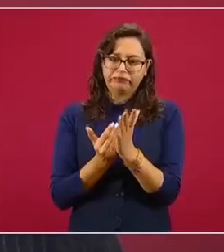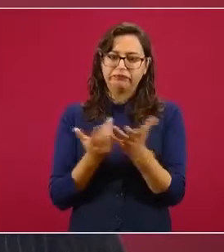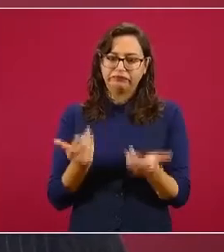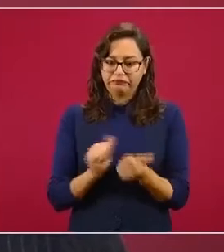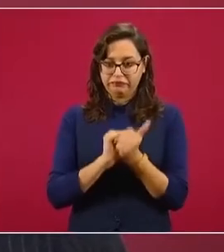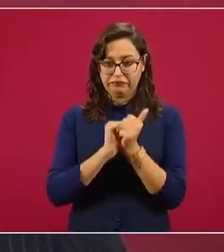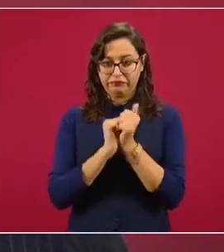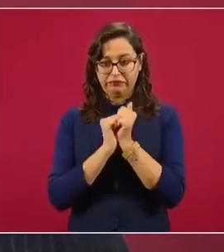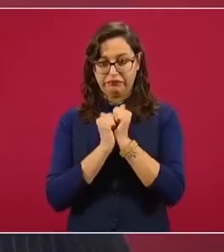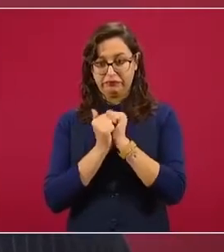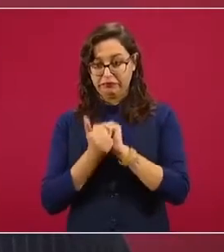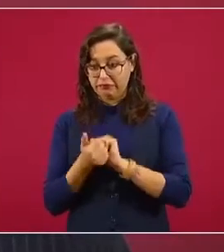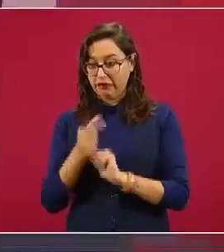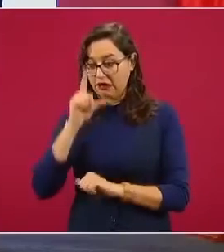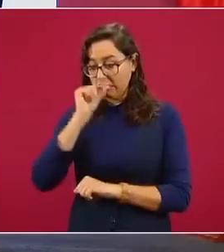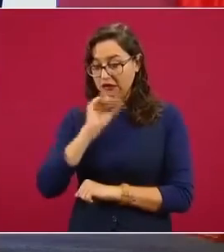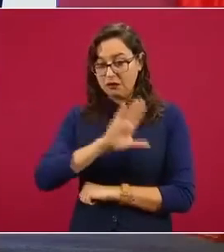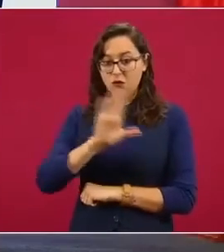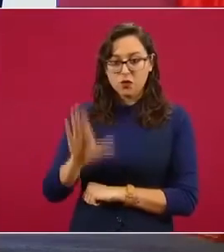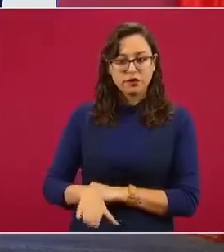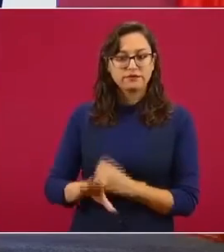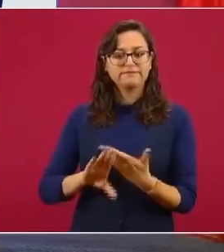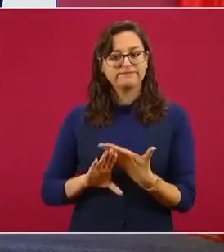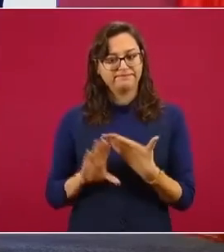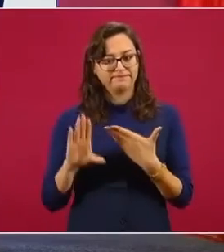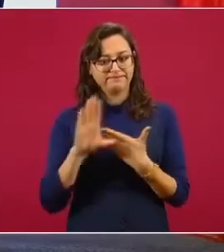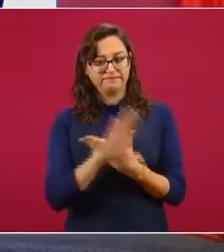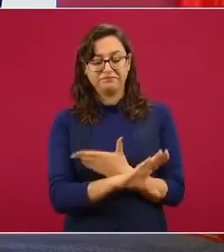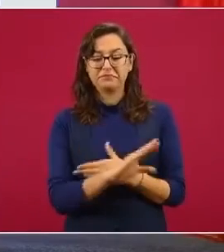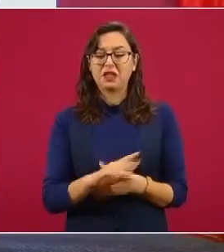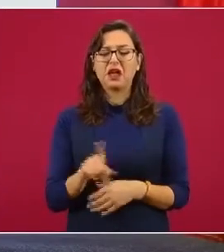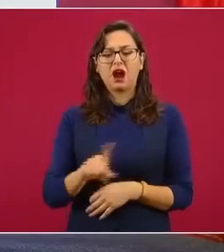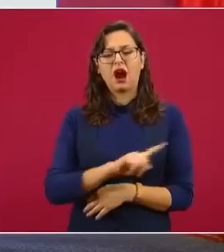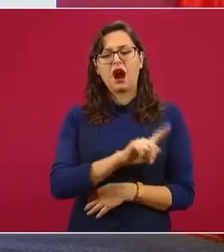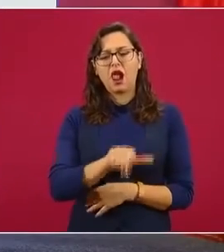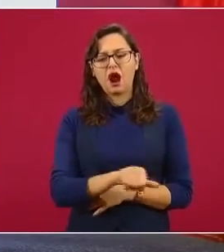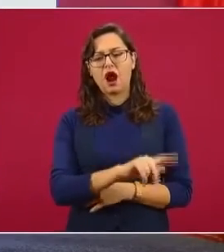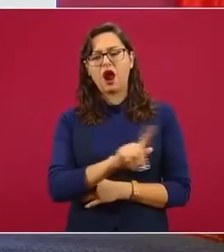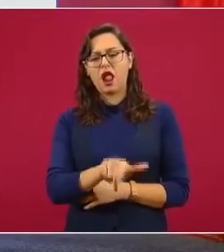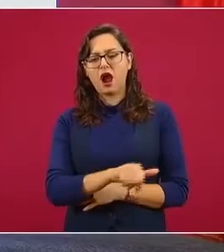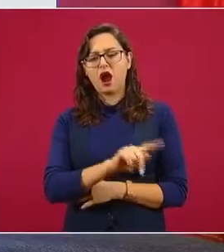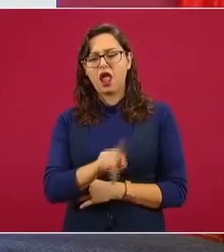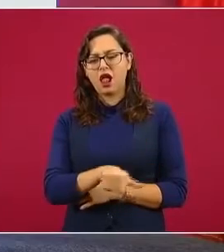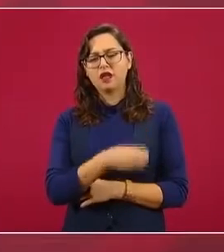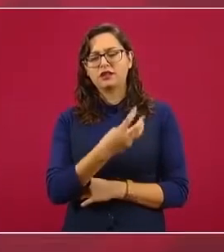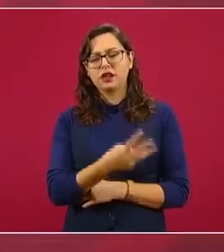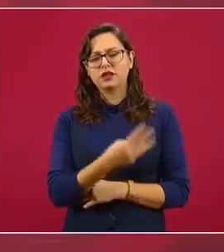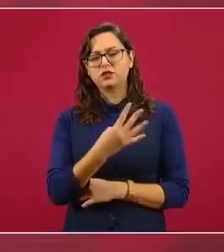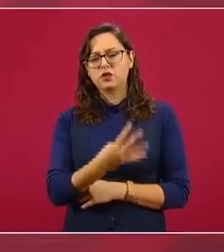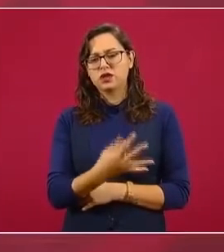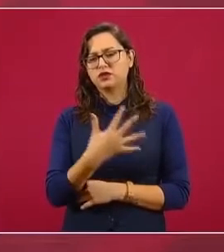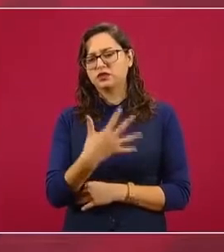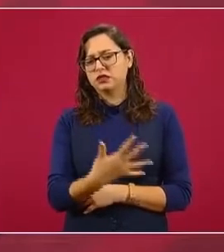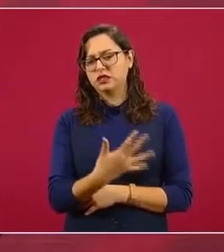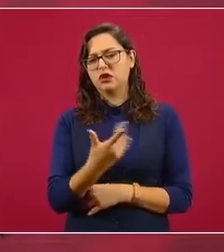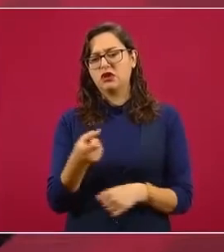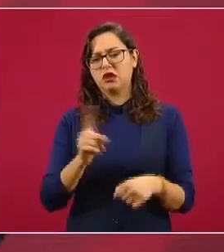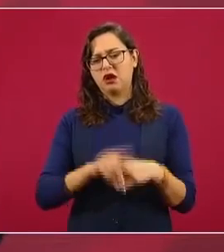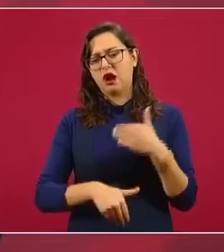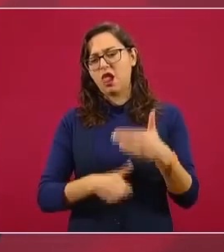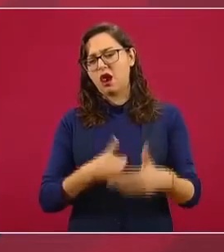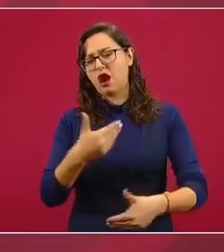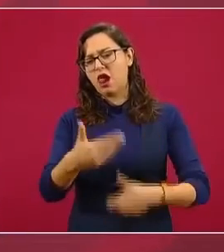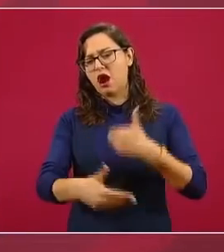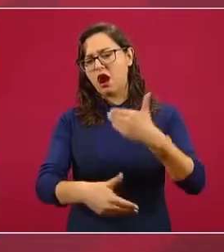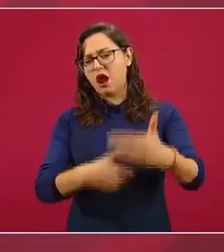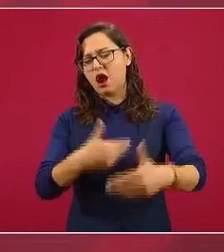de que la persona fallezca. Si se espera más tiempo, 3, 4, 5 días, lo que puede ocurrir es que cuando llega